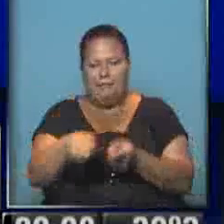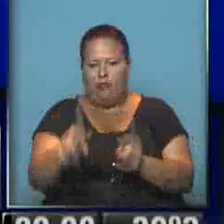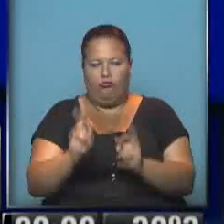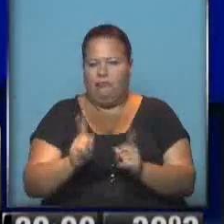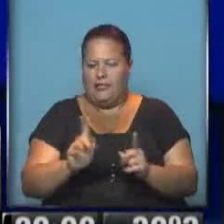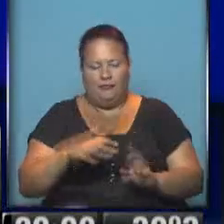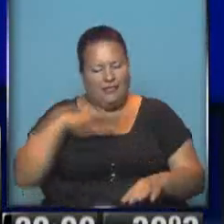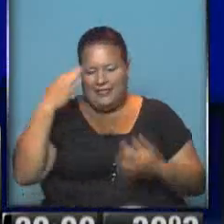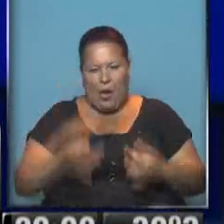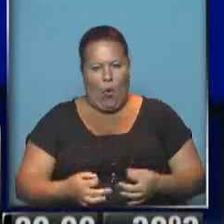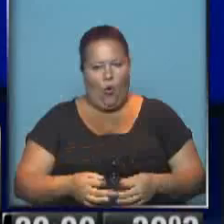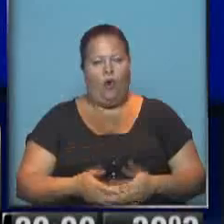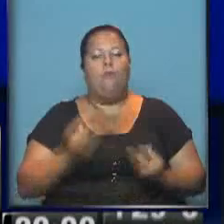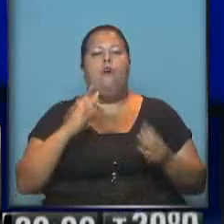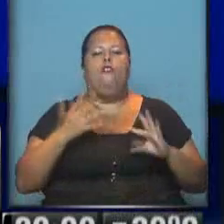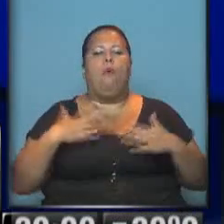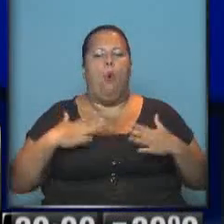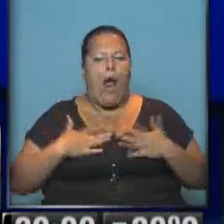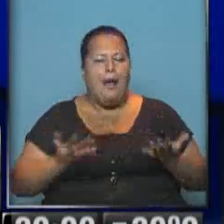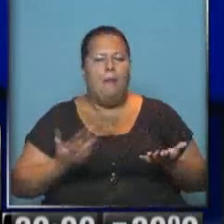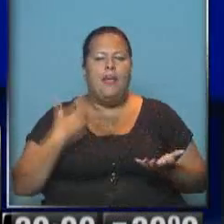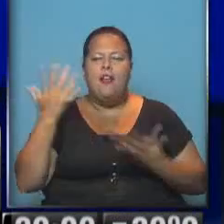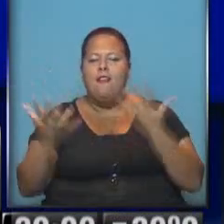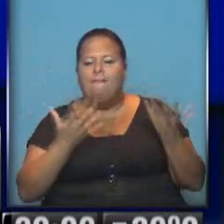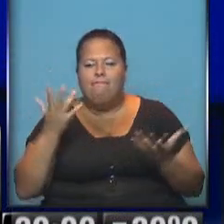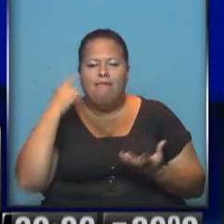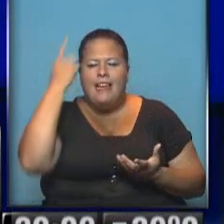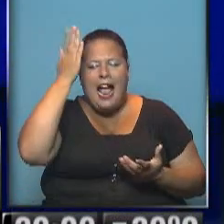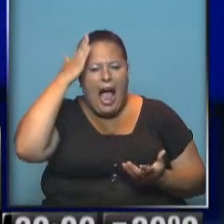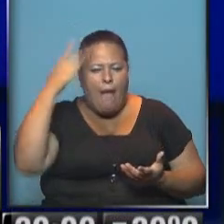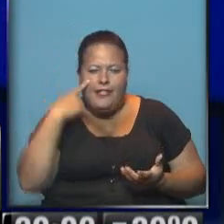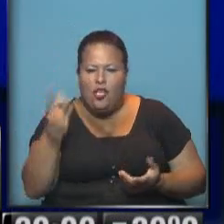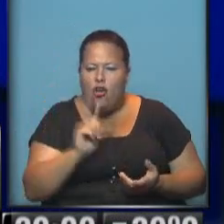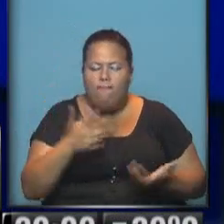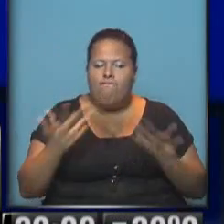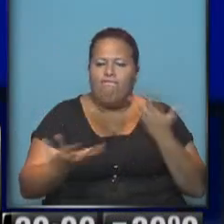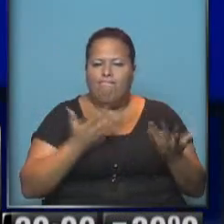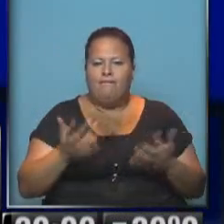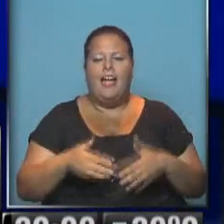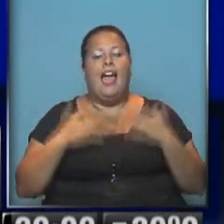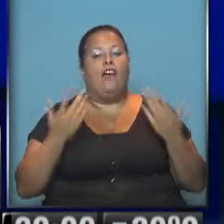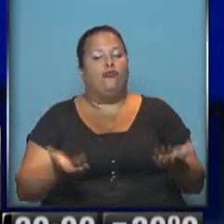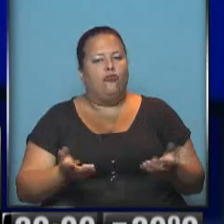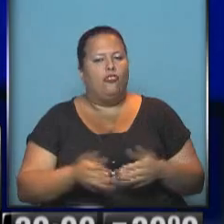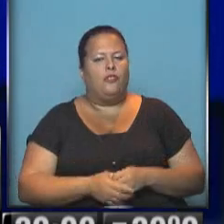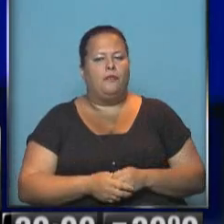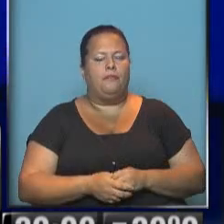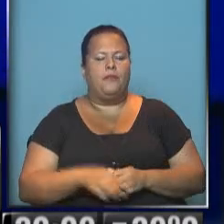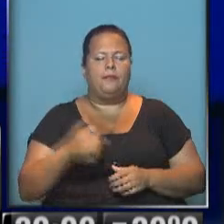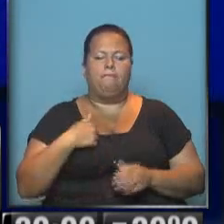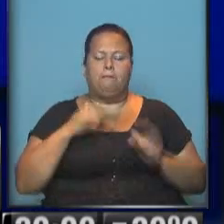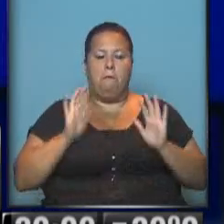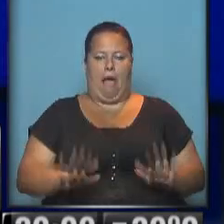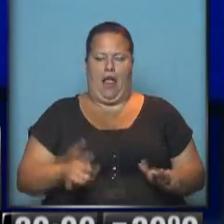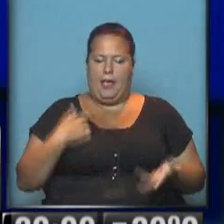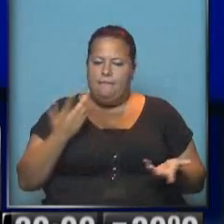y por su cuerpo, pero no lograba verle la cabeza. Entonces, me quedé muy